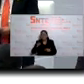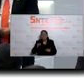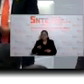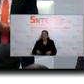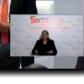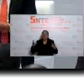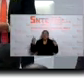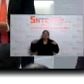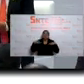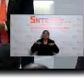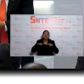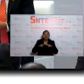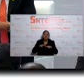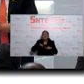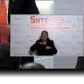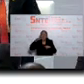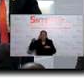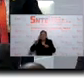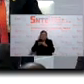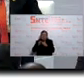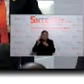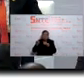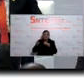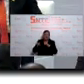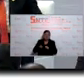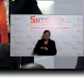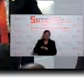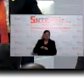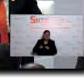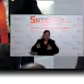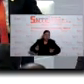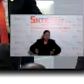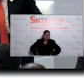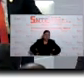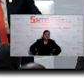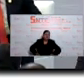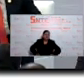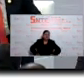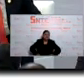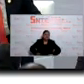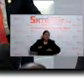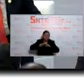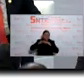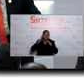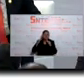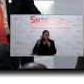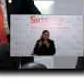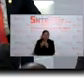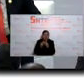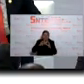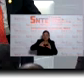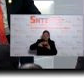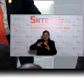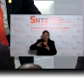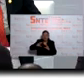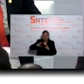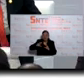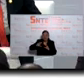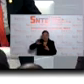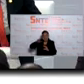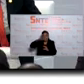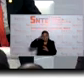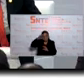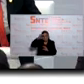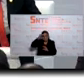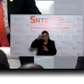profesores se juegan en la sala de aulas. Y no nos olvidemos de quien uno aprende, de quien ama, sobre todo en